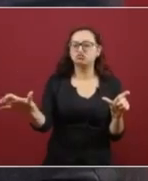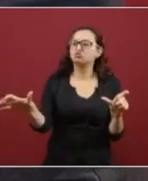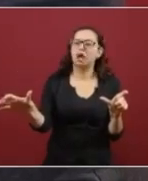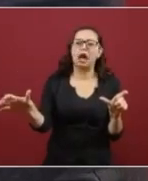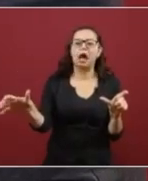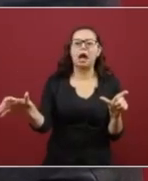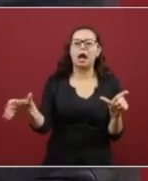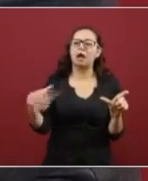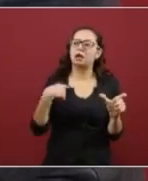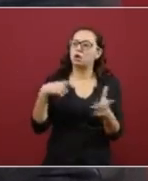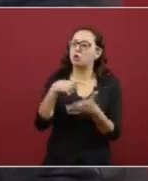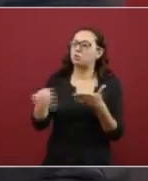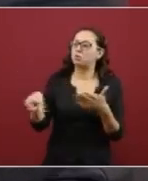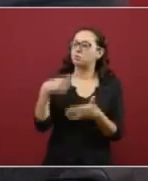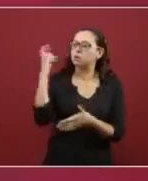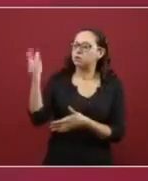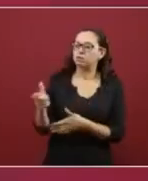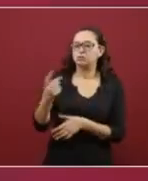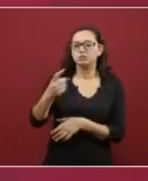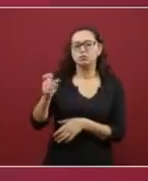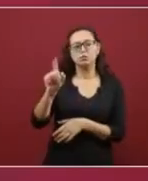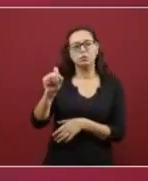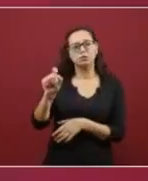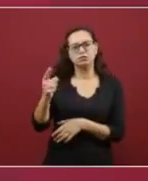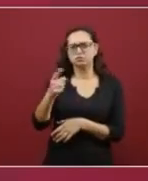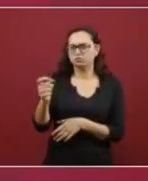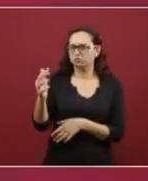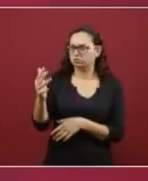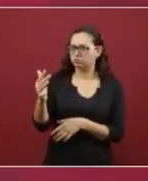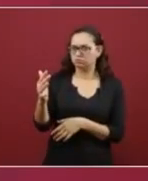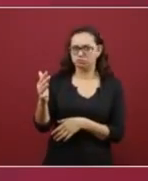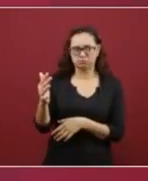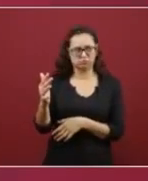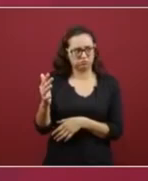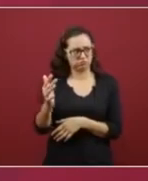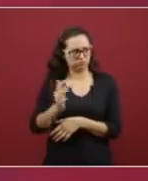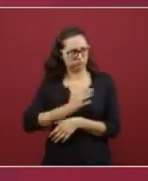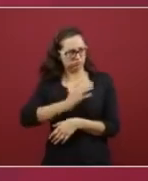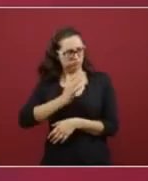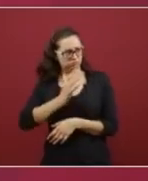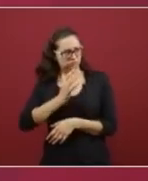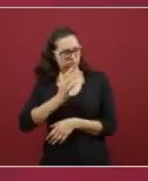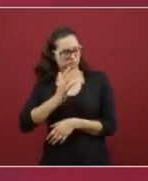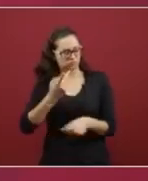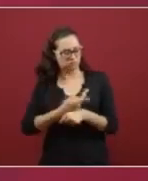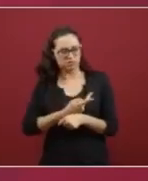120, en 150, ¿qué es eso?